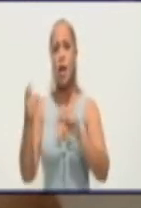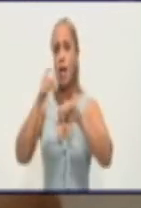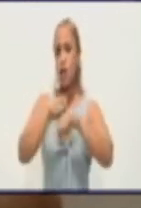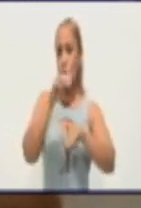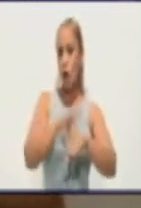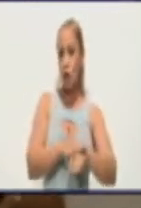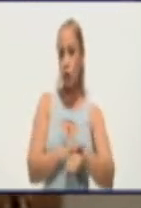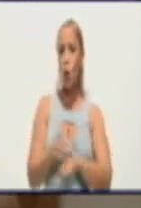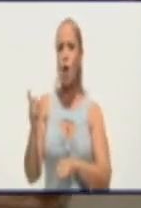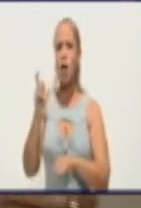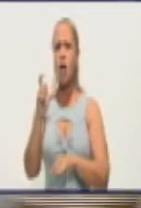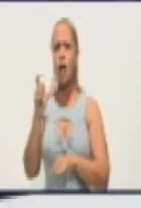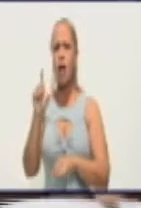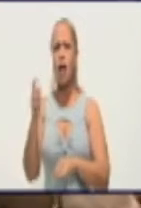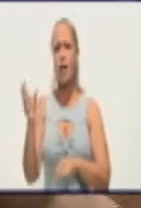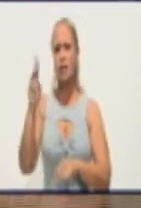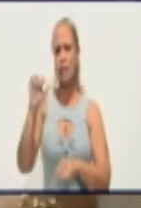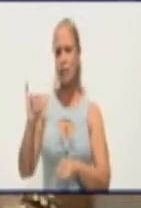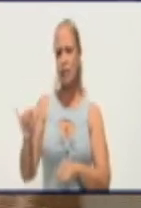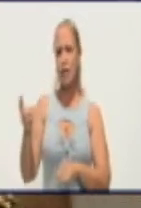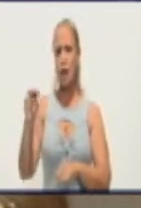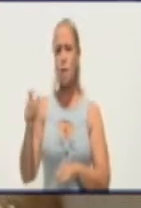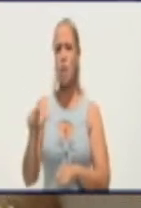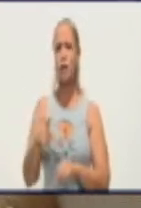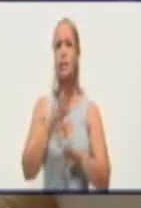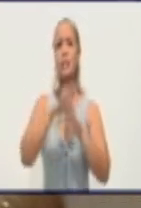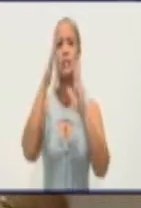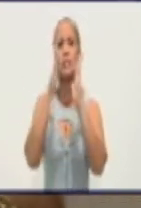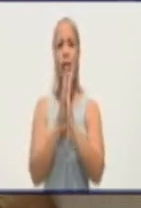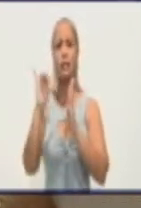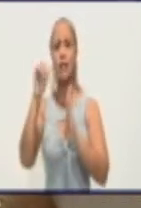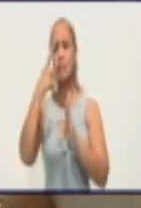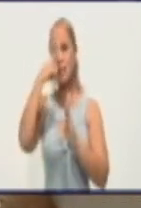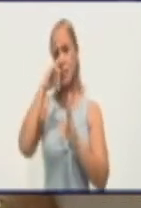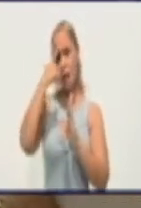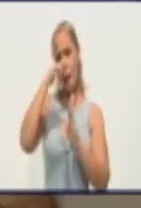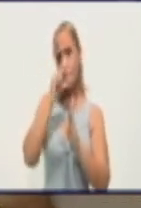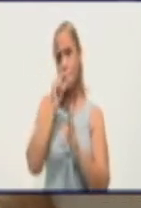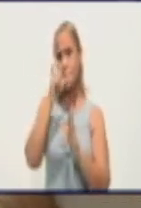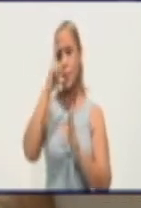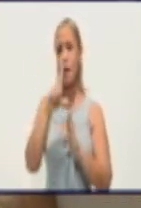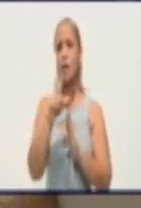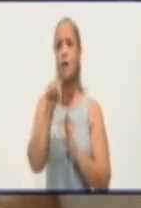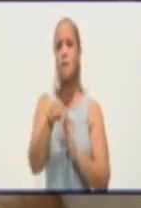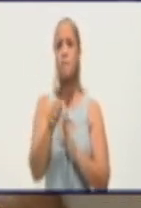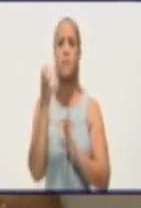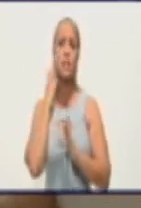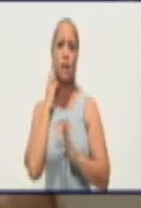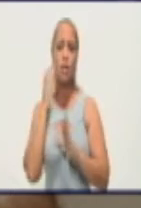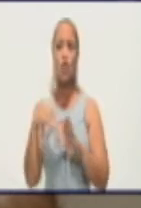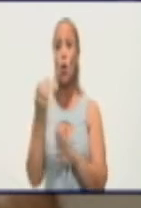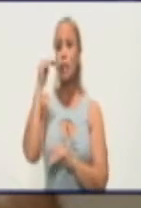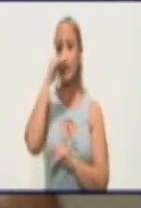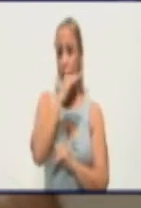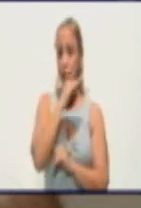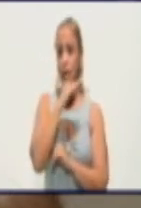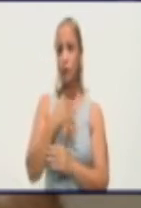en río cauto santa isabel en manzanillo quizá la segunda subestación